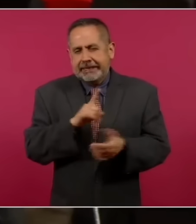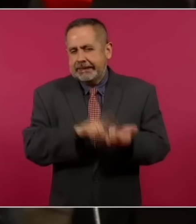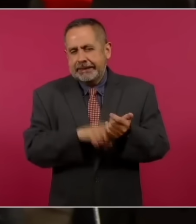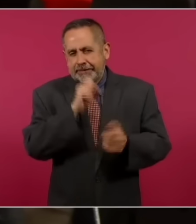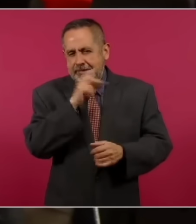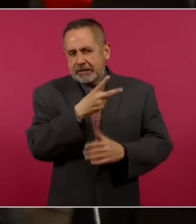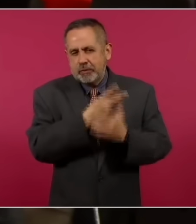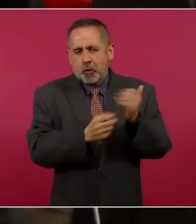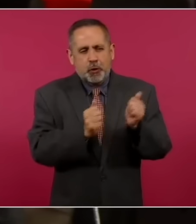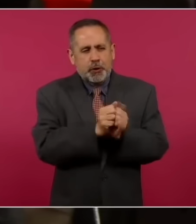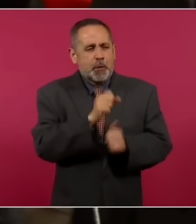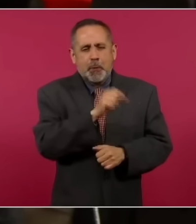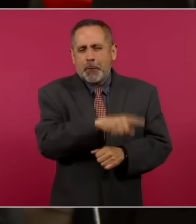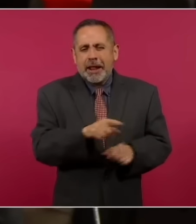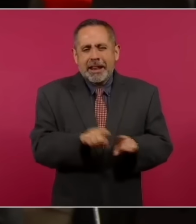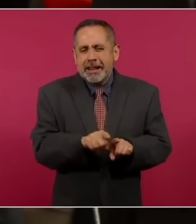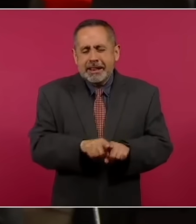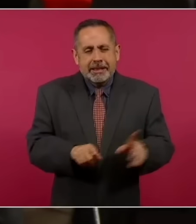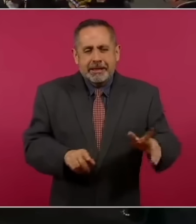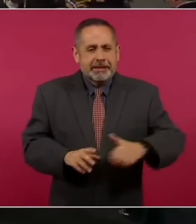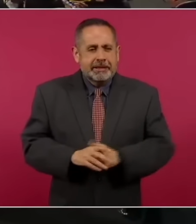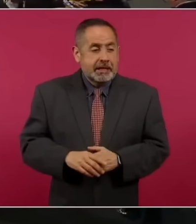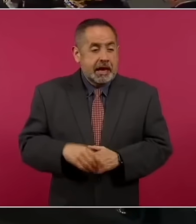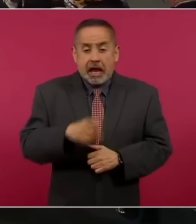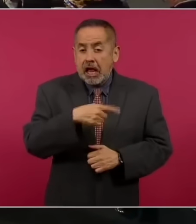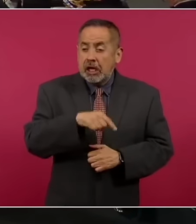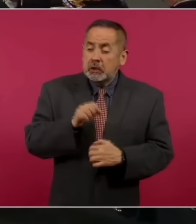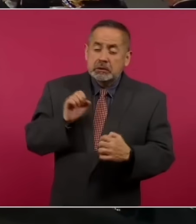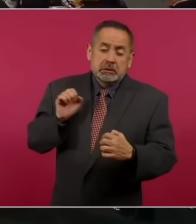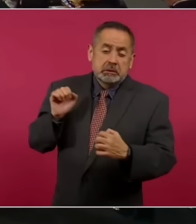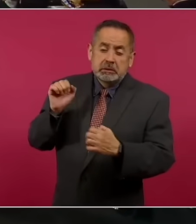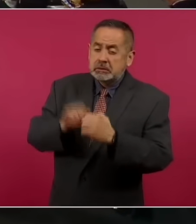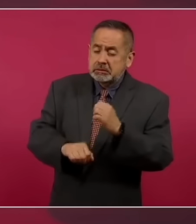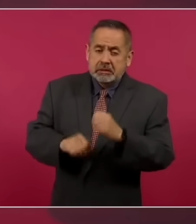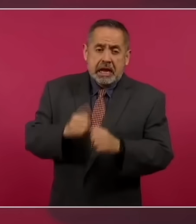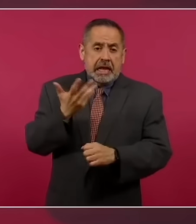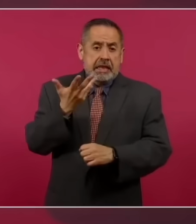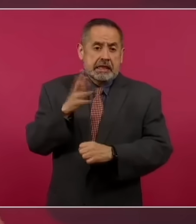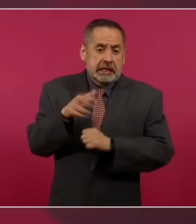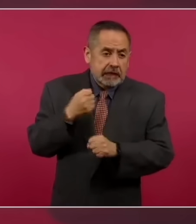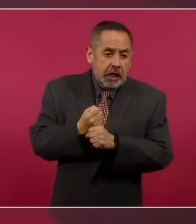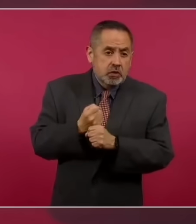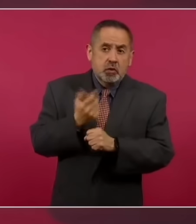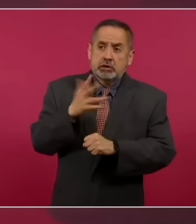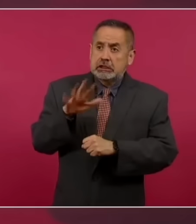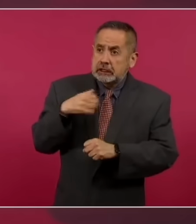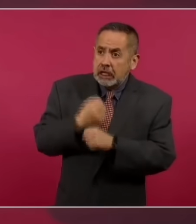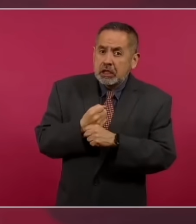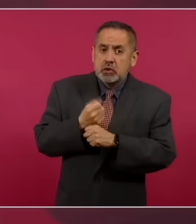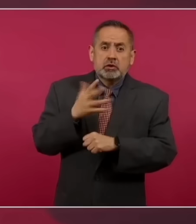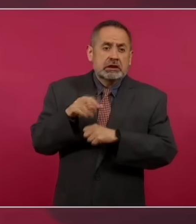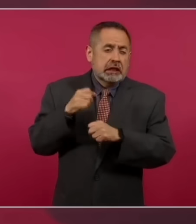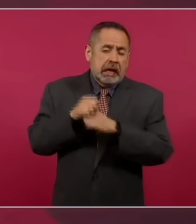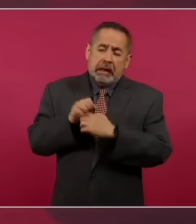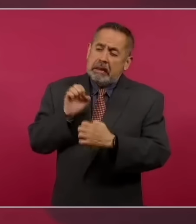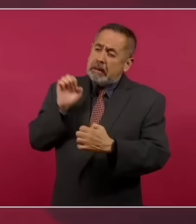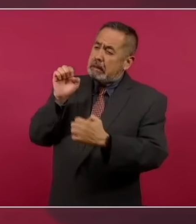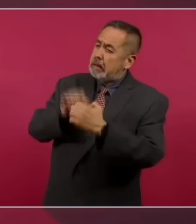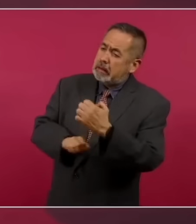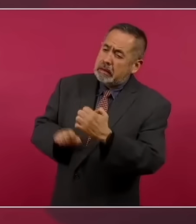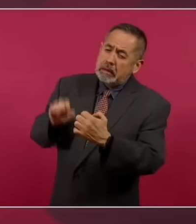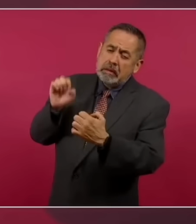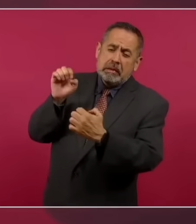engañaron durante décadas a millones de mexicanos